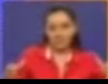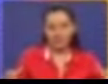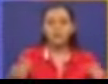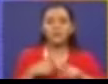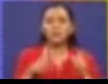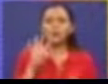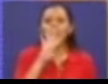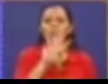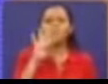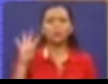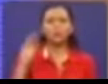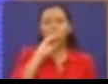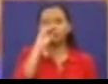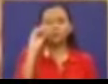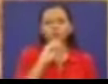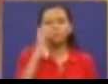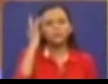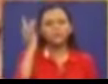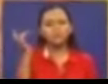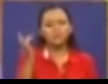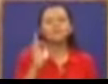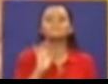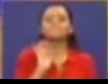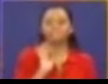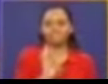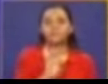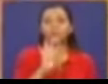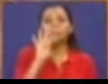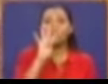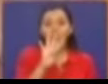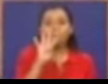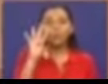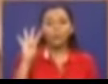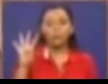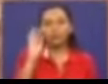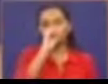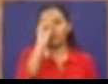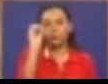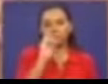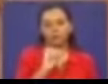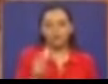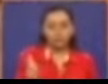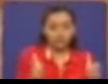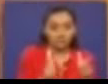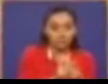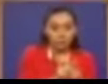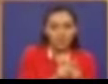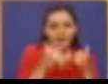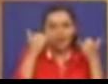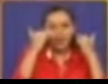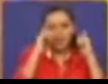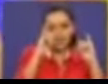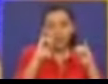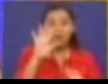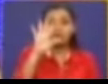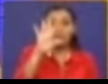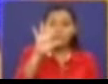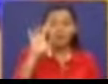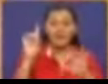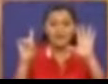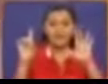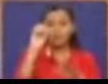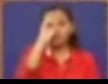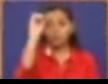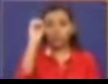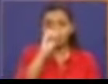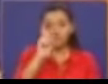solo 44%? Porque es el 44% de los pequeños ganaderos, de los más pobres. El 56% del hato